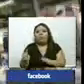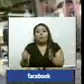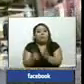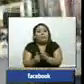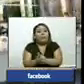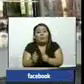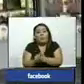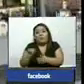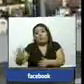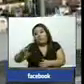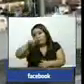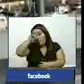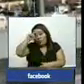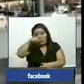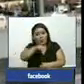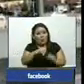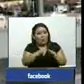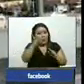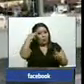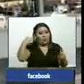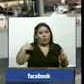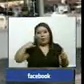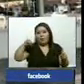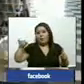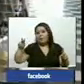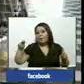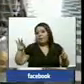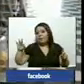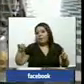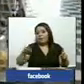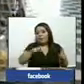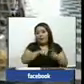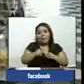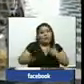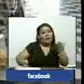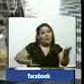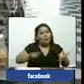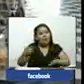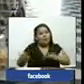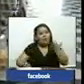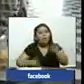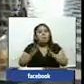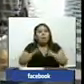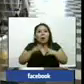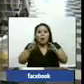perjudicados en su trabajo, como Jennifer Chalberg, dueña de una tienda que vende artículos para